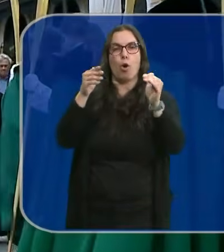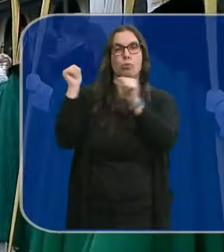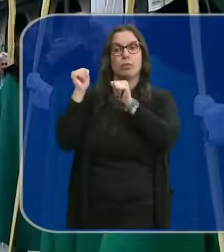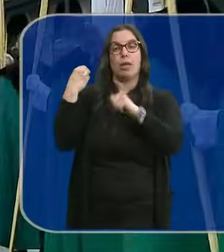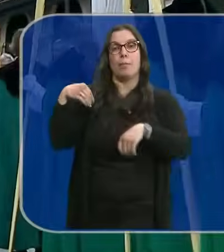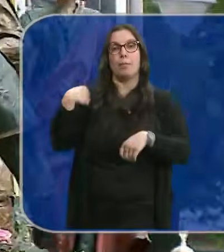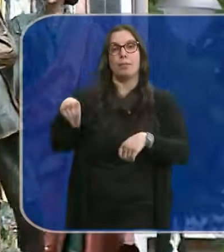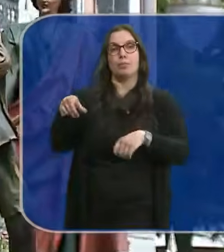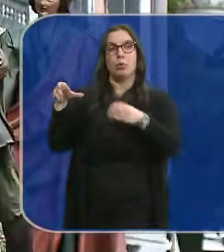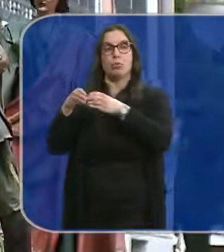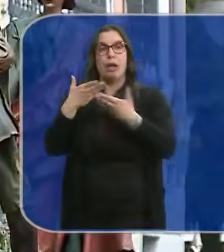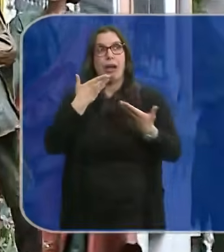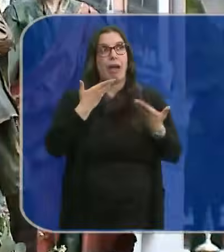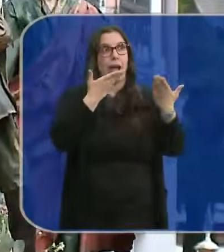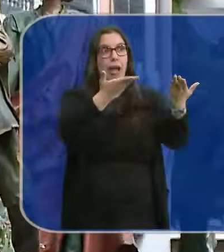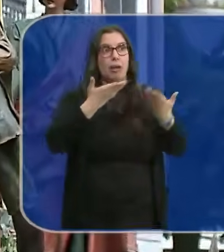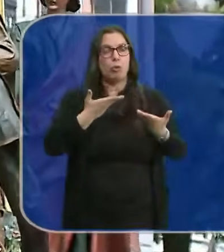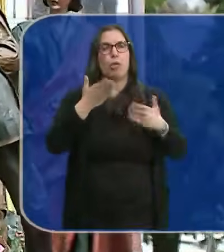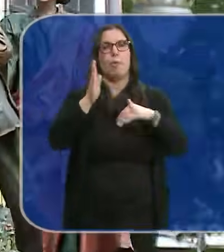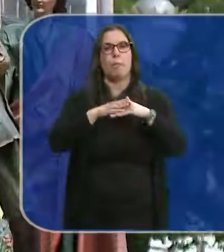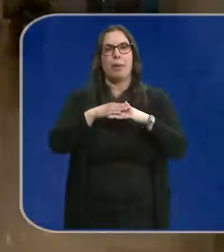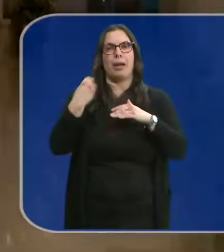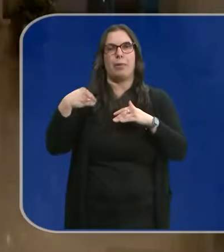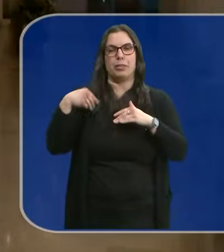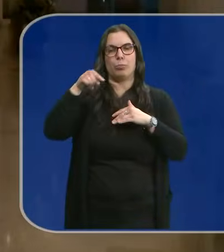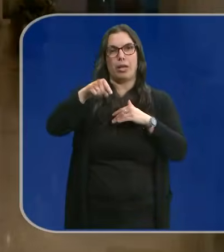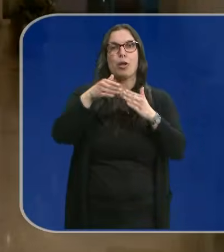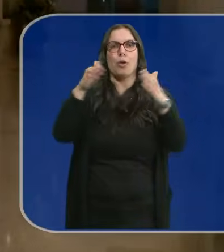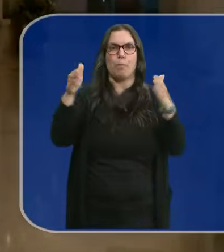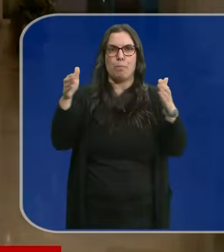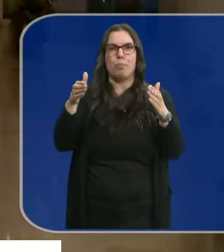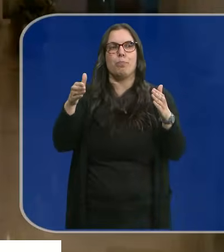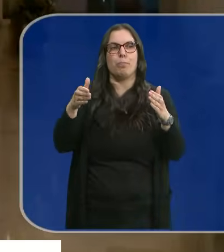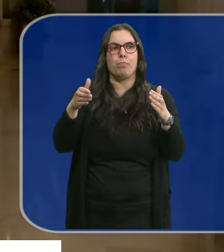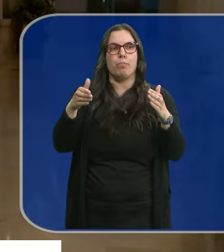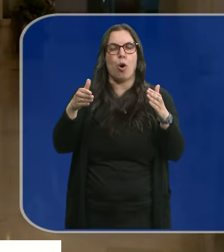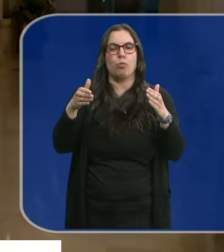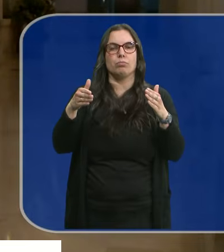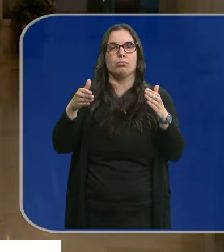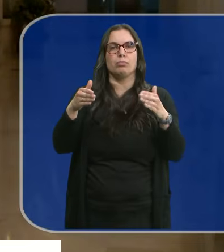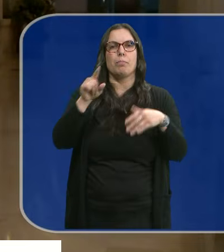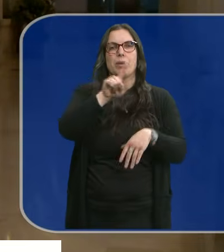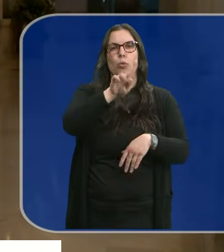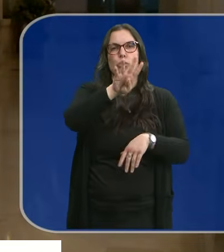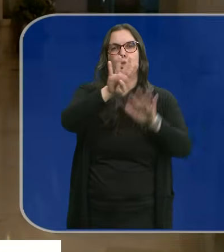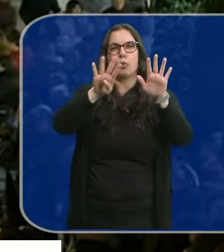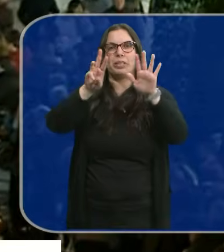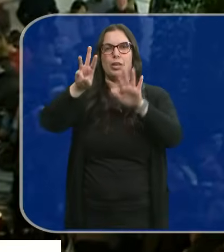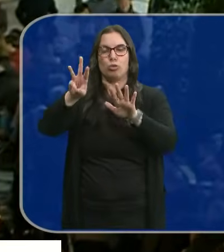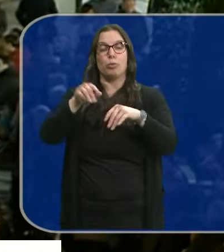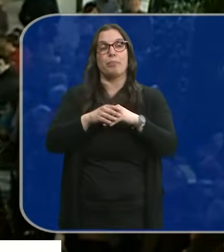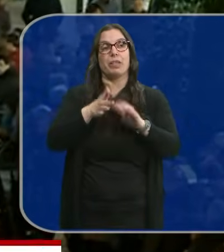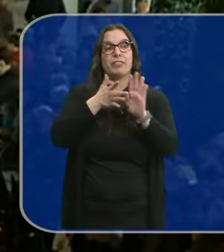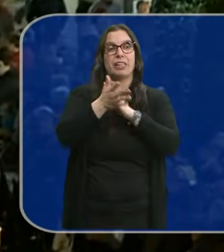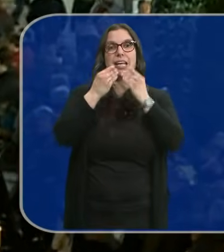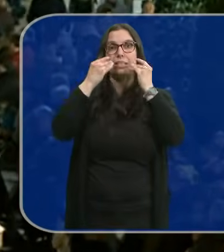pidió al corregidor ayuda para levantar un milladero en el Campo Grande. Ese es el punto de partida de la Semana Santa de Valladolid en 1498. Es la